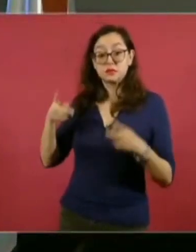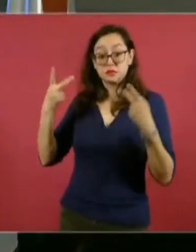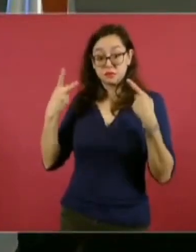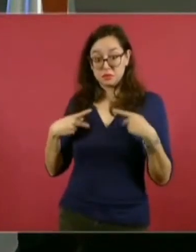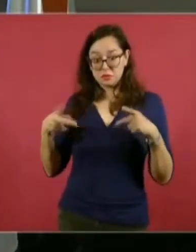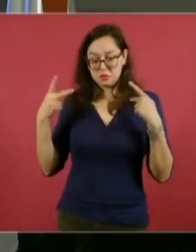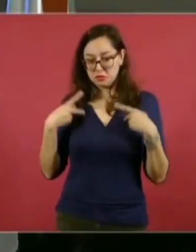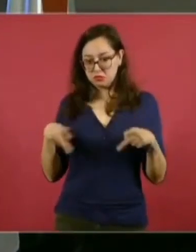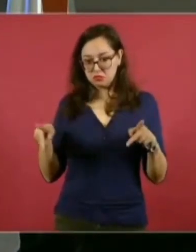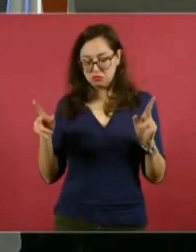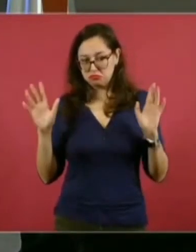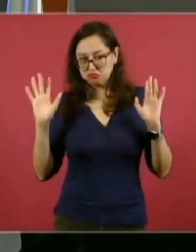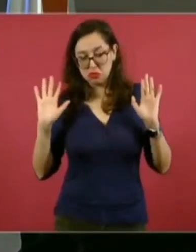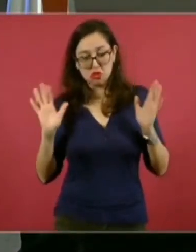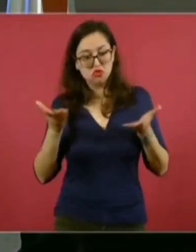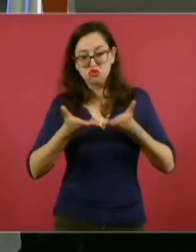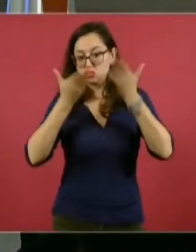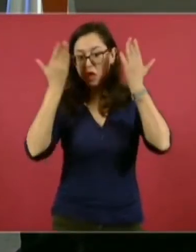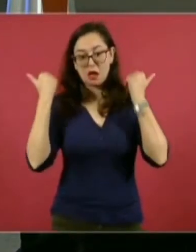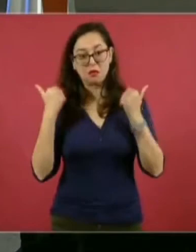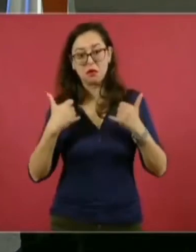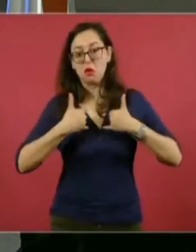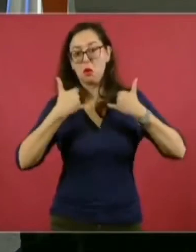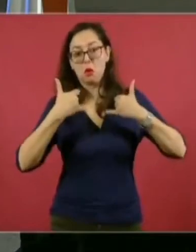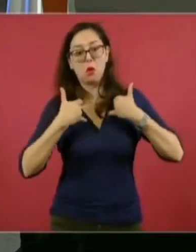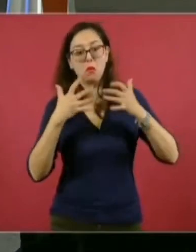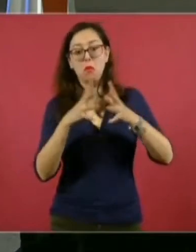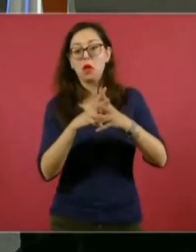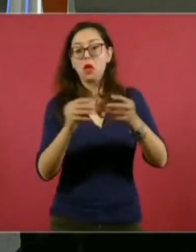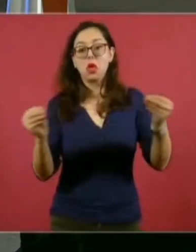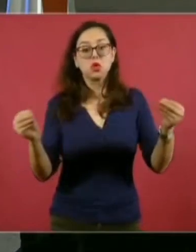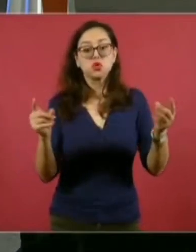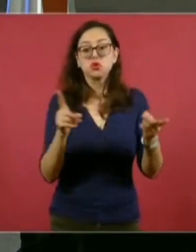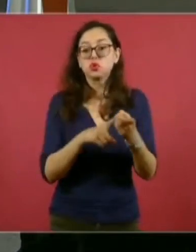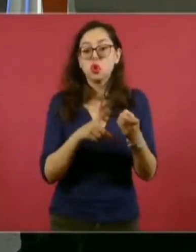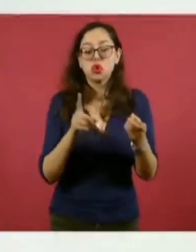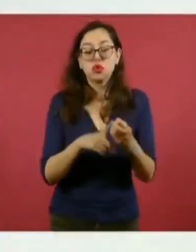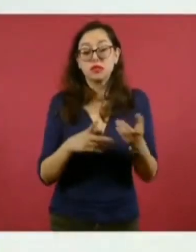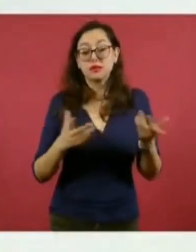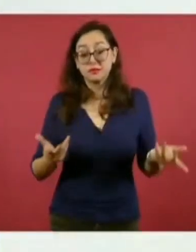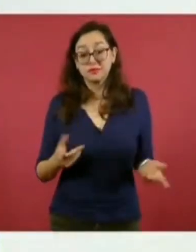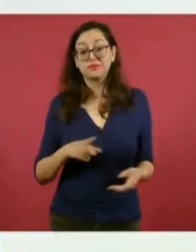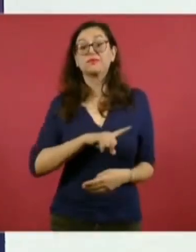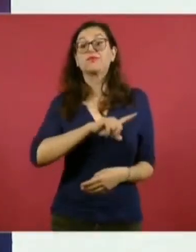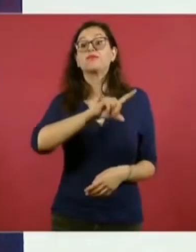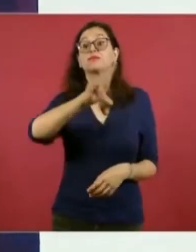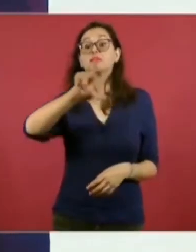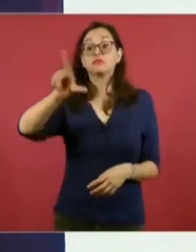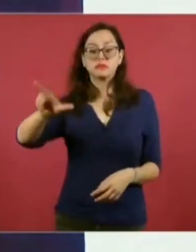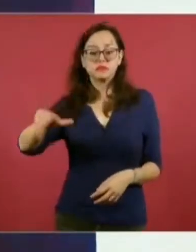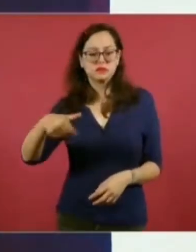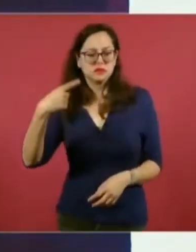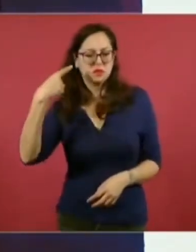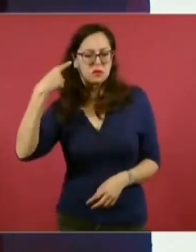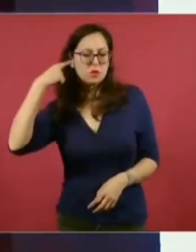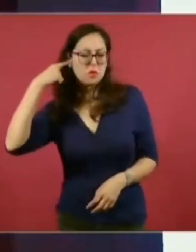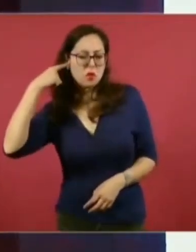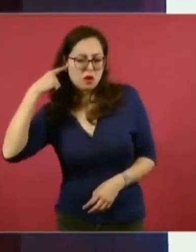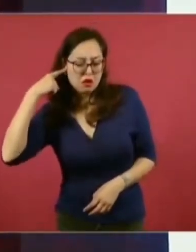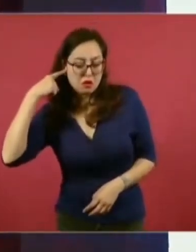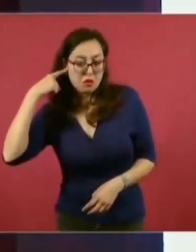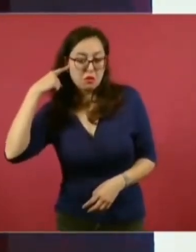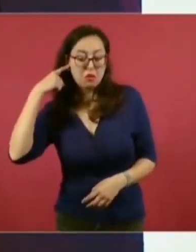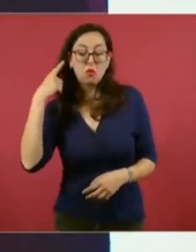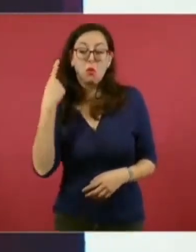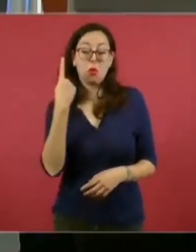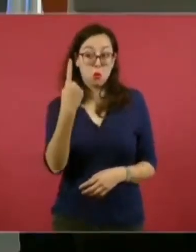paradero final de los normalistas, pero alguien le informó que supuestamente habían llevado al menos a